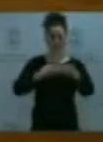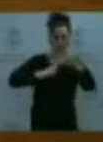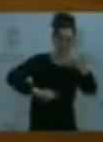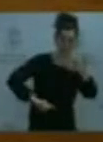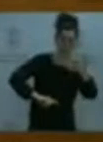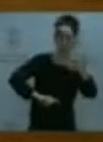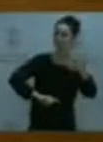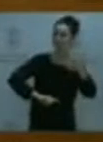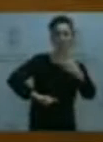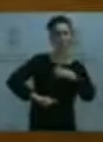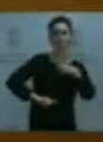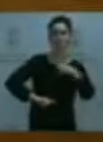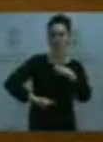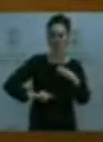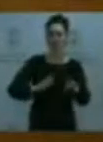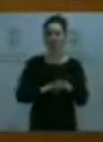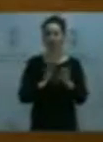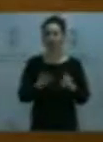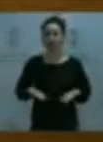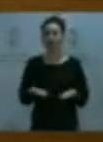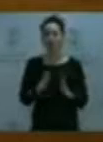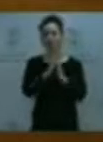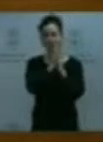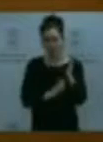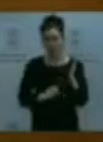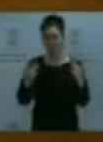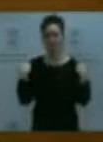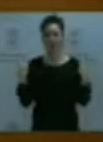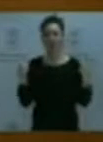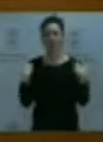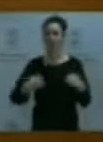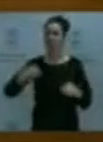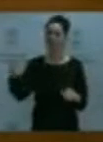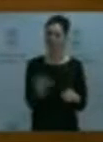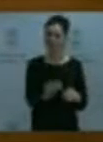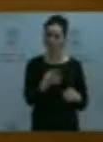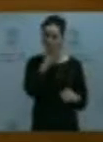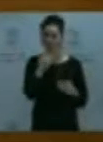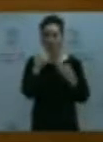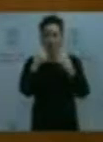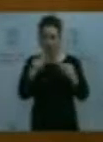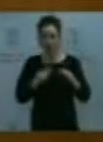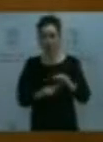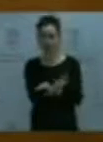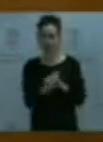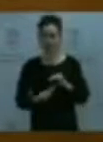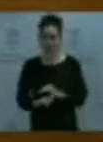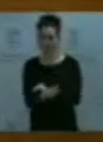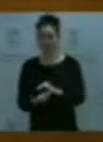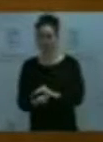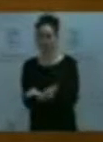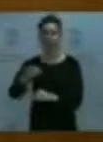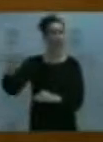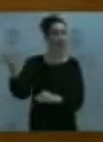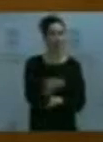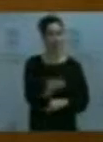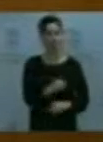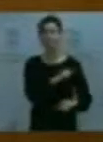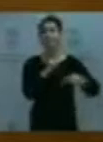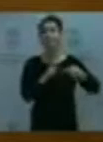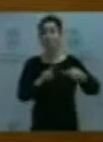bonificaciones fiscales por razón de nacimiento de hijo, desde el primero. Creemos que es una